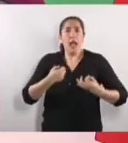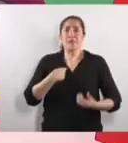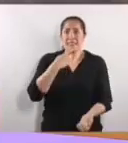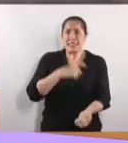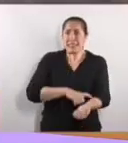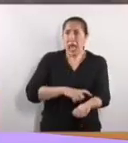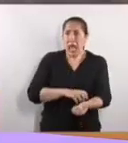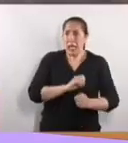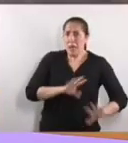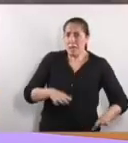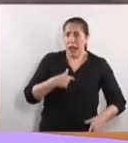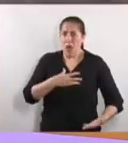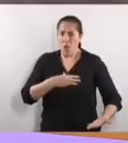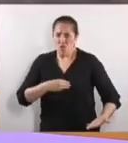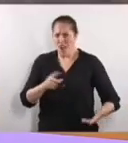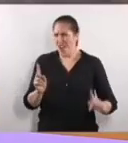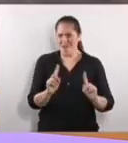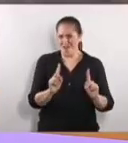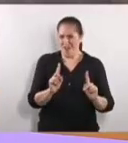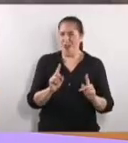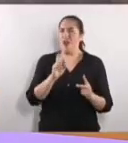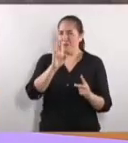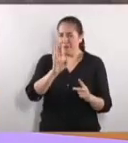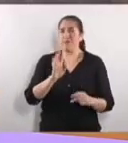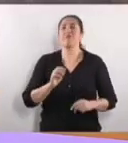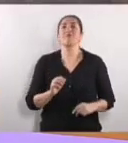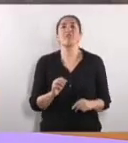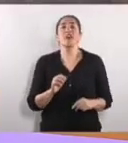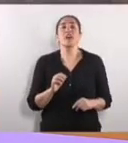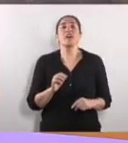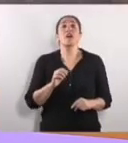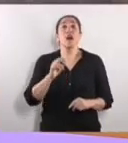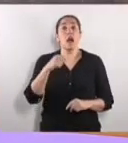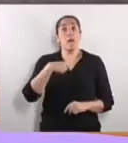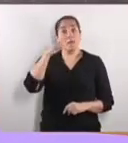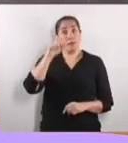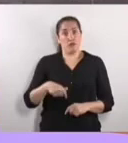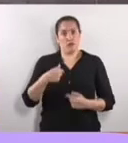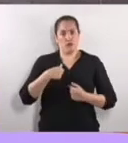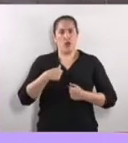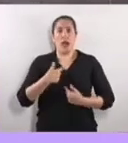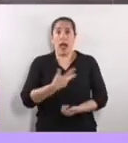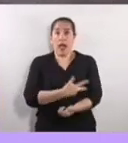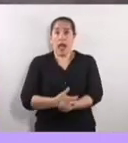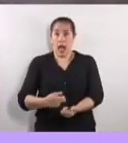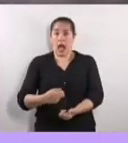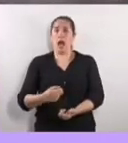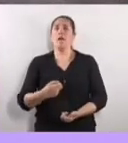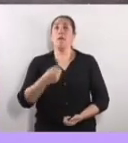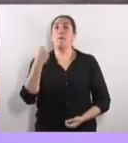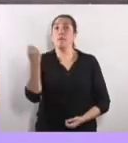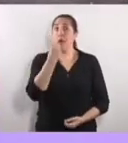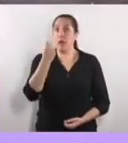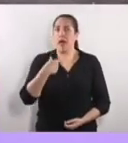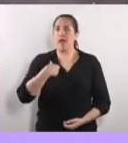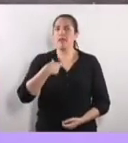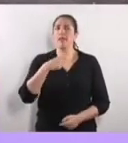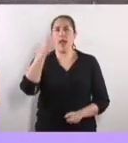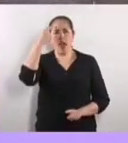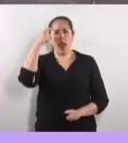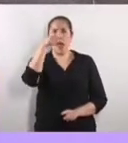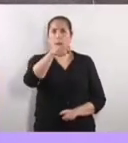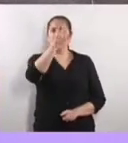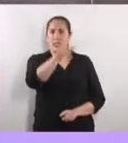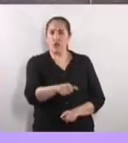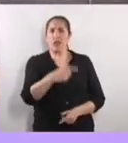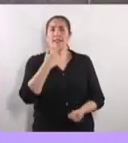sino porque la necesita. Acá hay 2 cosas para decir. Claro. Cuando una persona va a donar sangre hay 2 cosas a tener en cuenta. Una, la persona que va a recibir, sí, que sea